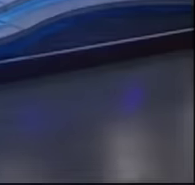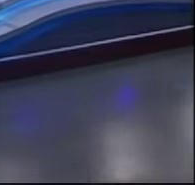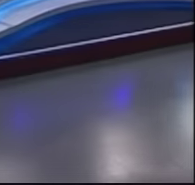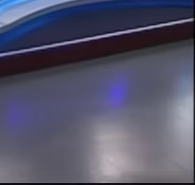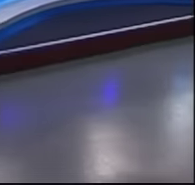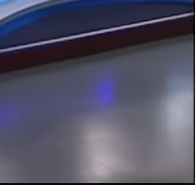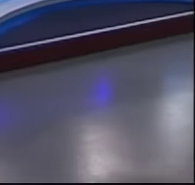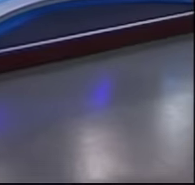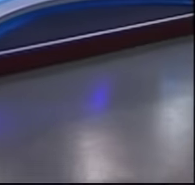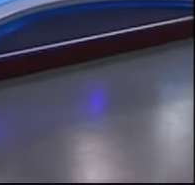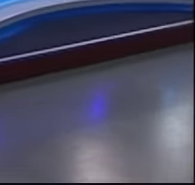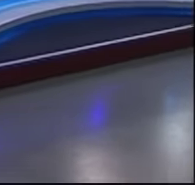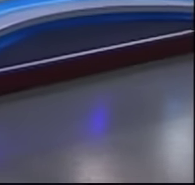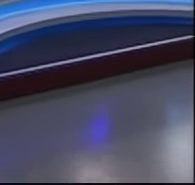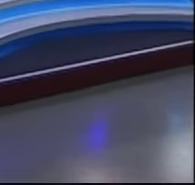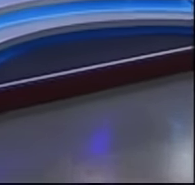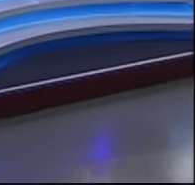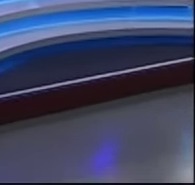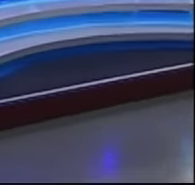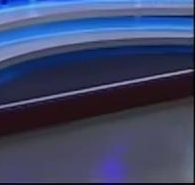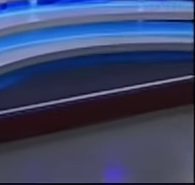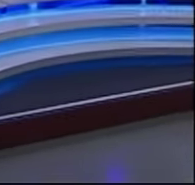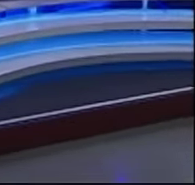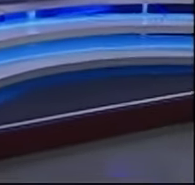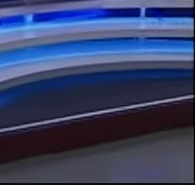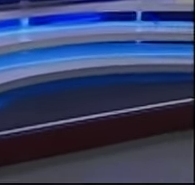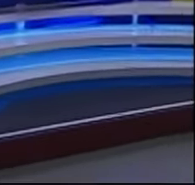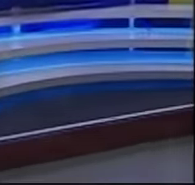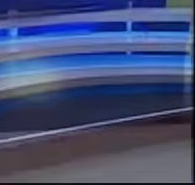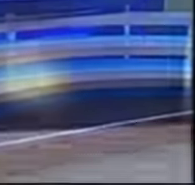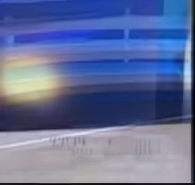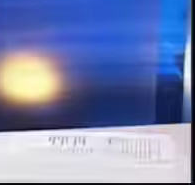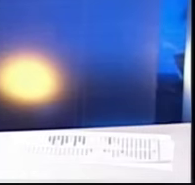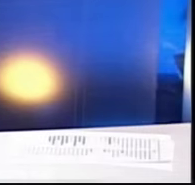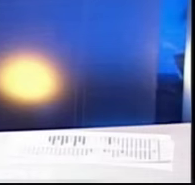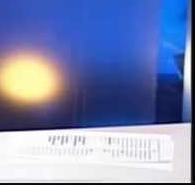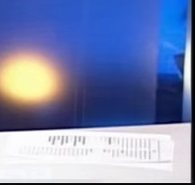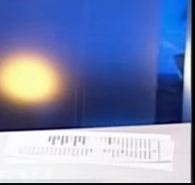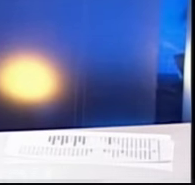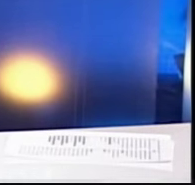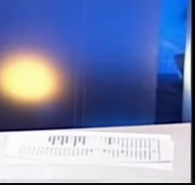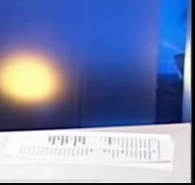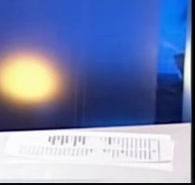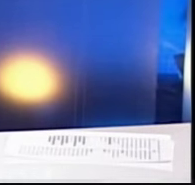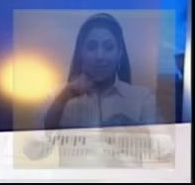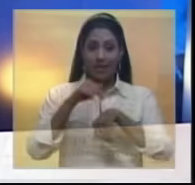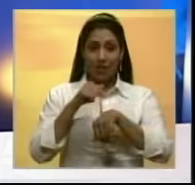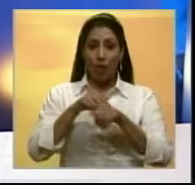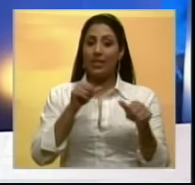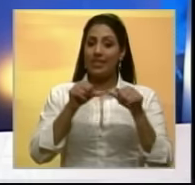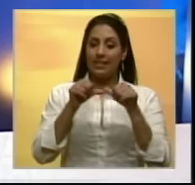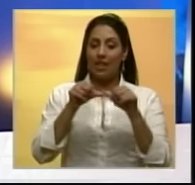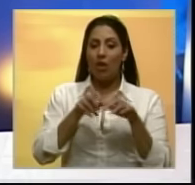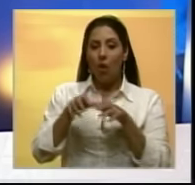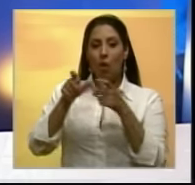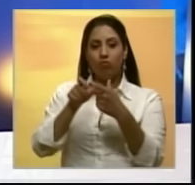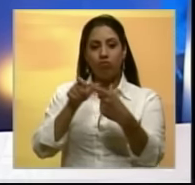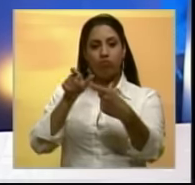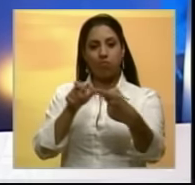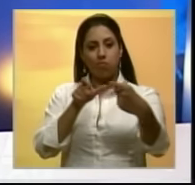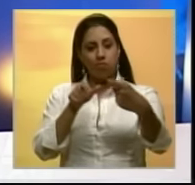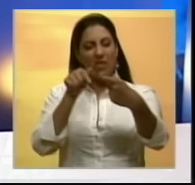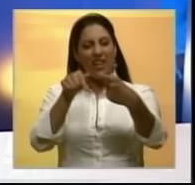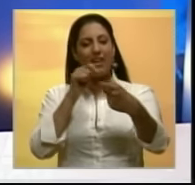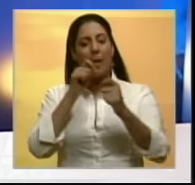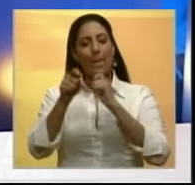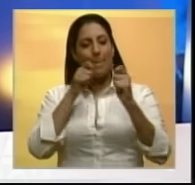Bien. Bien, a esta hora continúa el traslado de los restos mortales